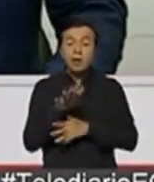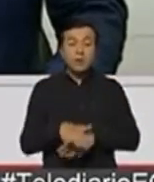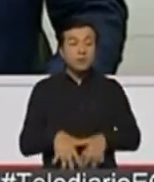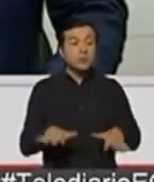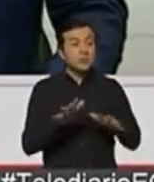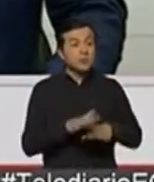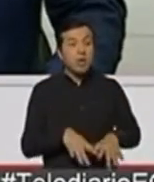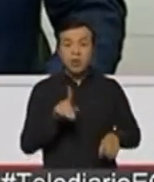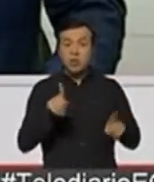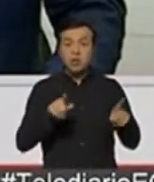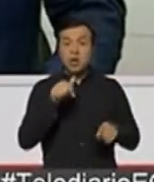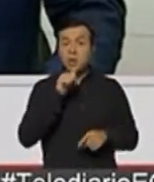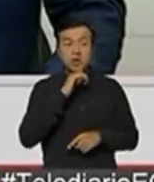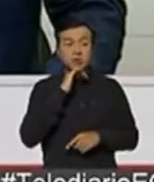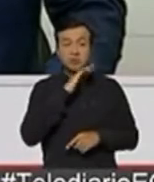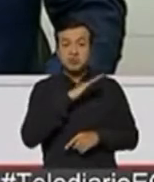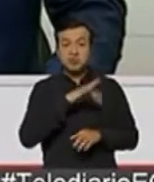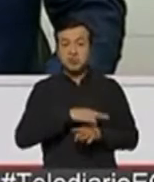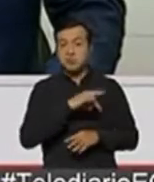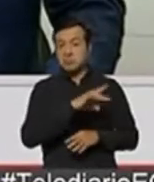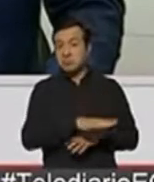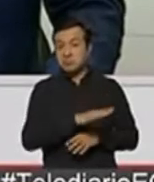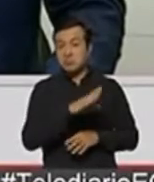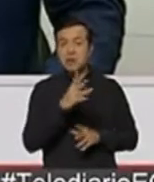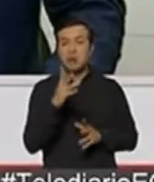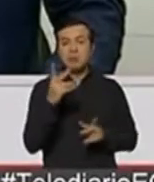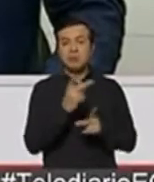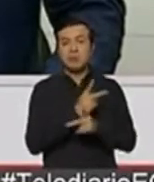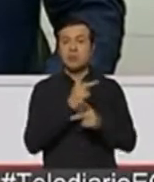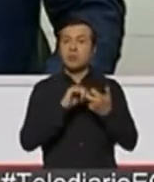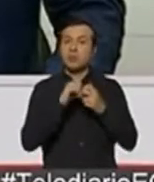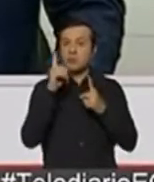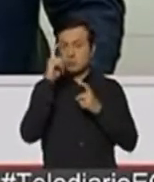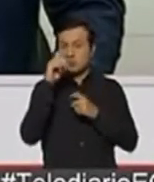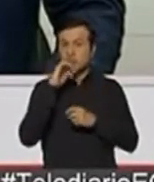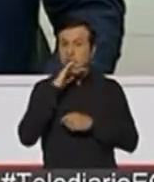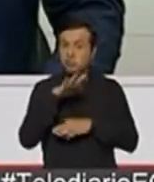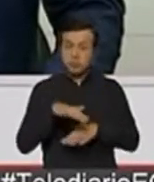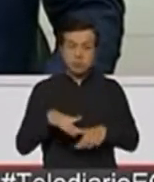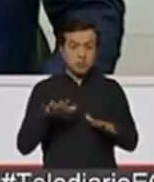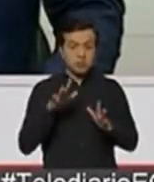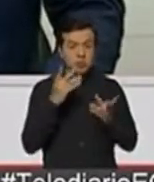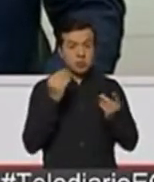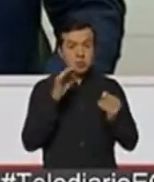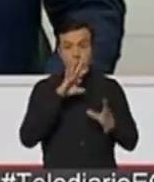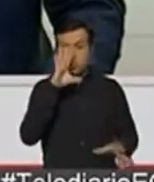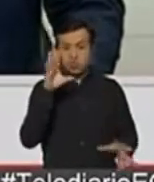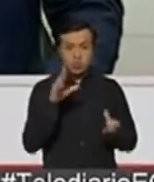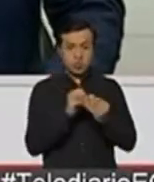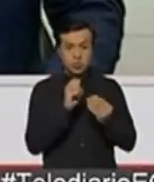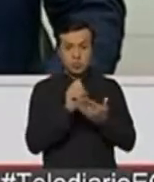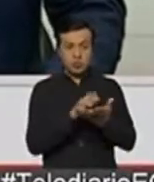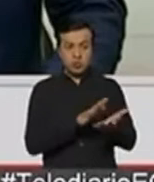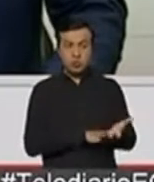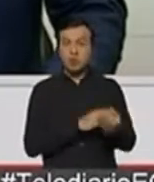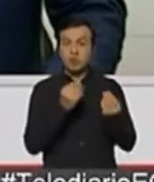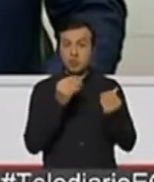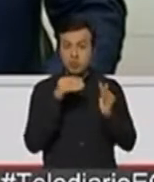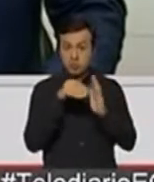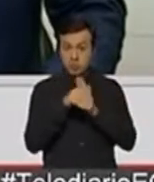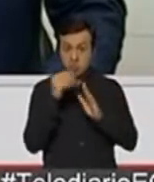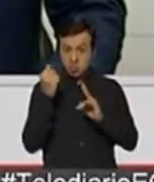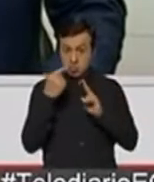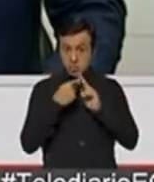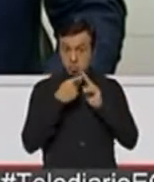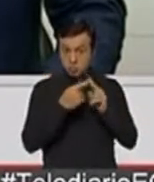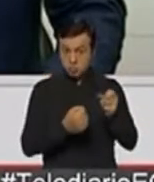el tratamiento de aguas residuales está comprometiendo fuertemente nuestras fuentes de agua. ¿Y cuánto puede costar todo este proyecto y el BID está dispuesto a